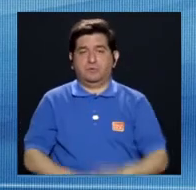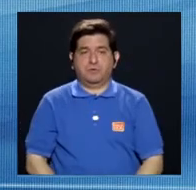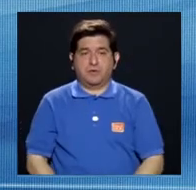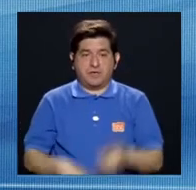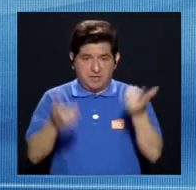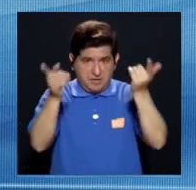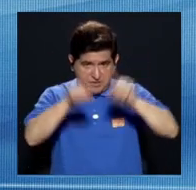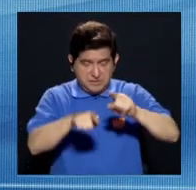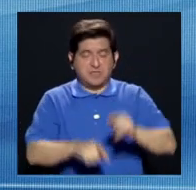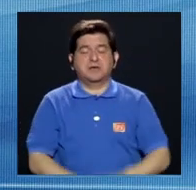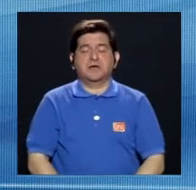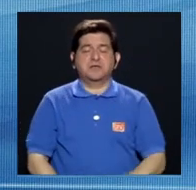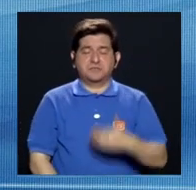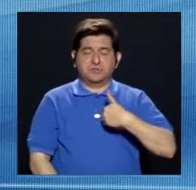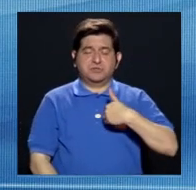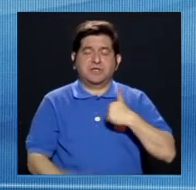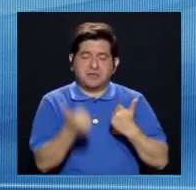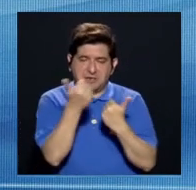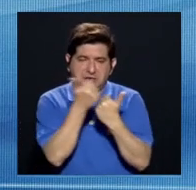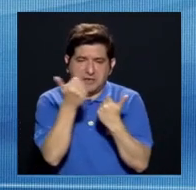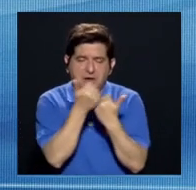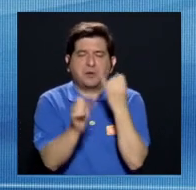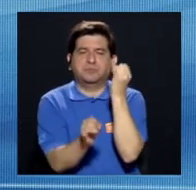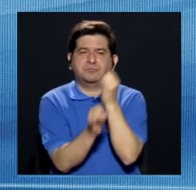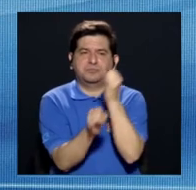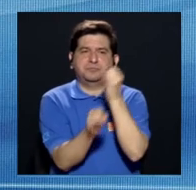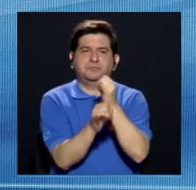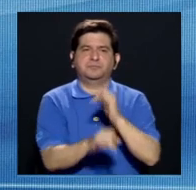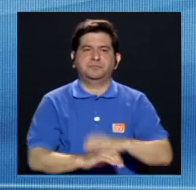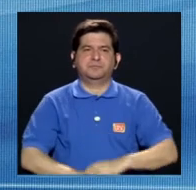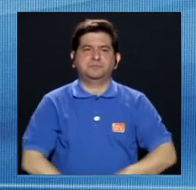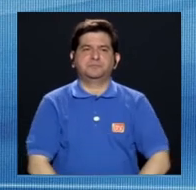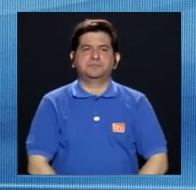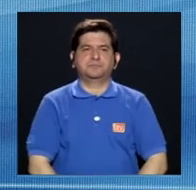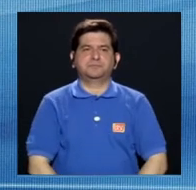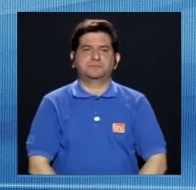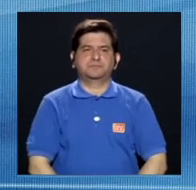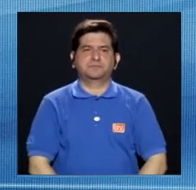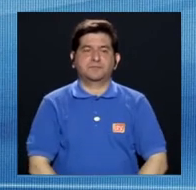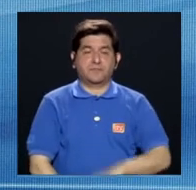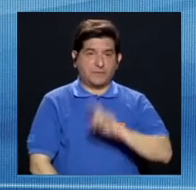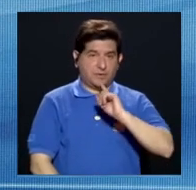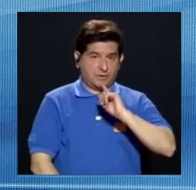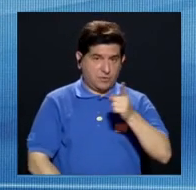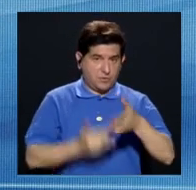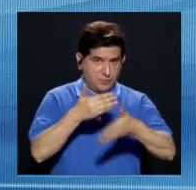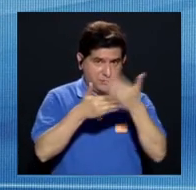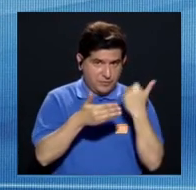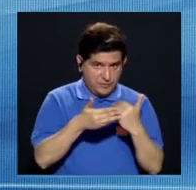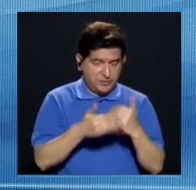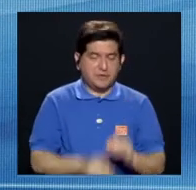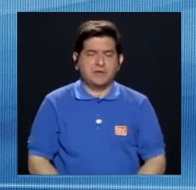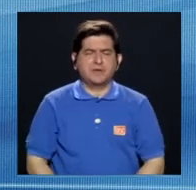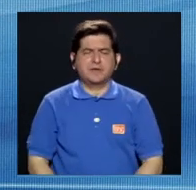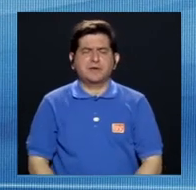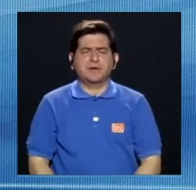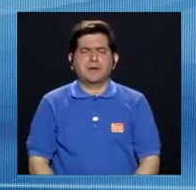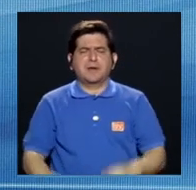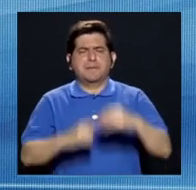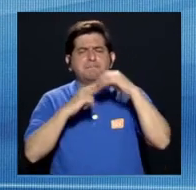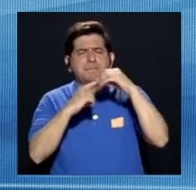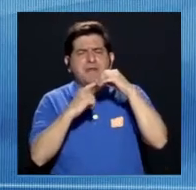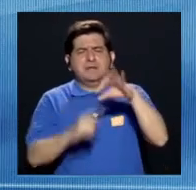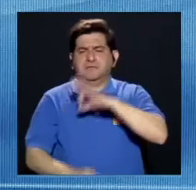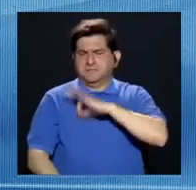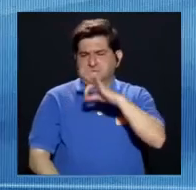de este apoyo institucional. Como lo decía, los principales beneficios